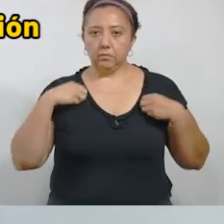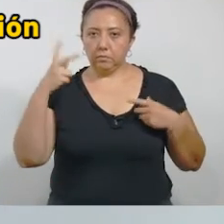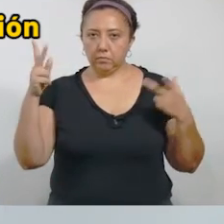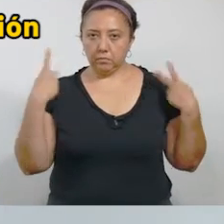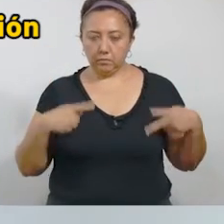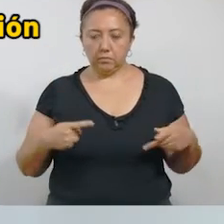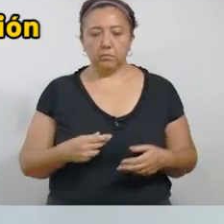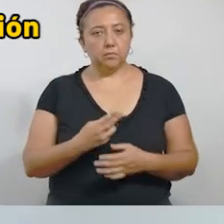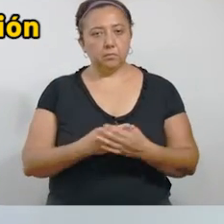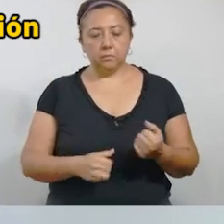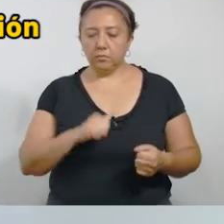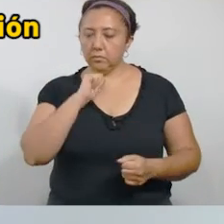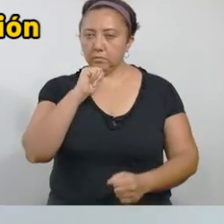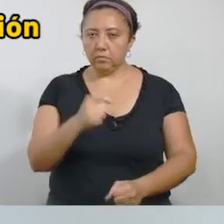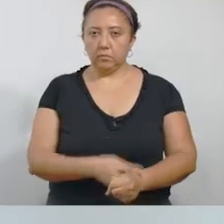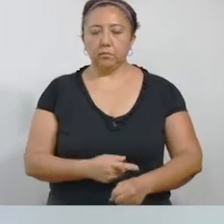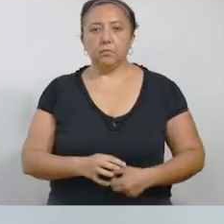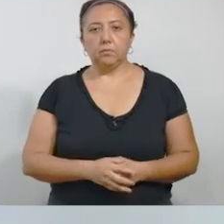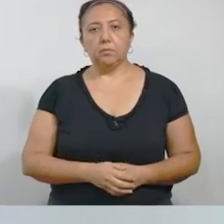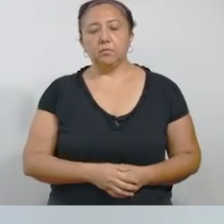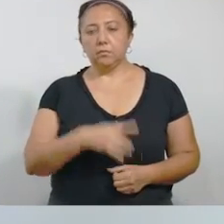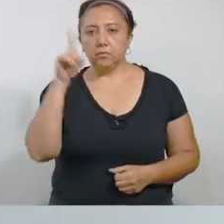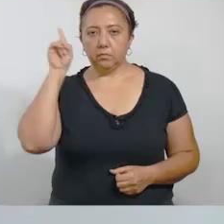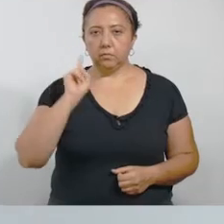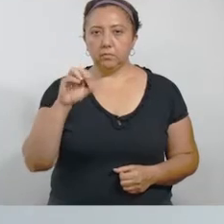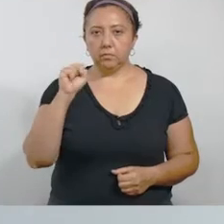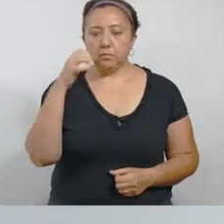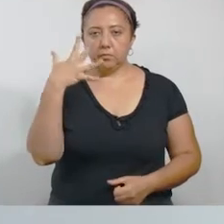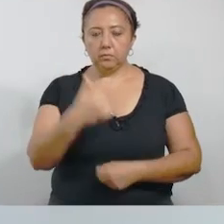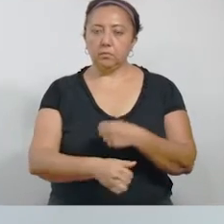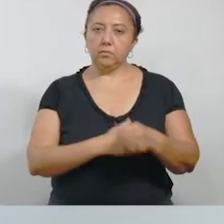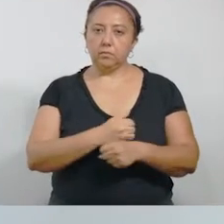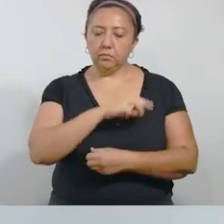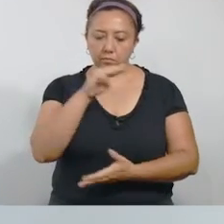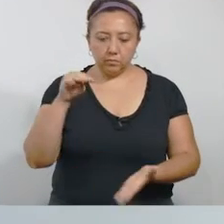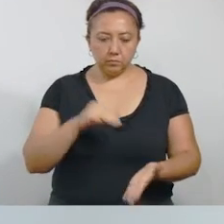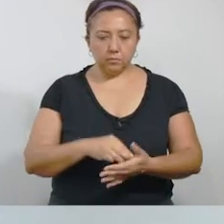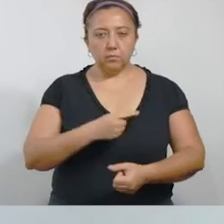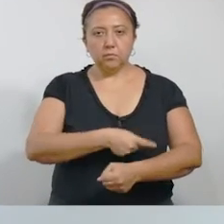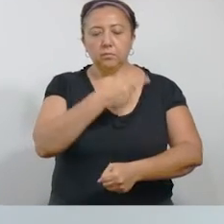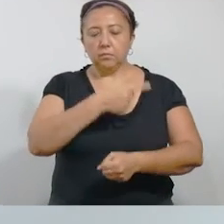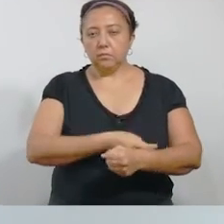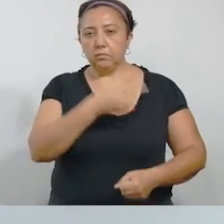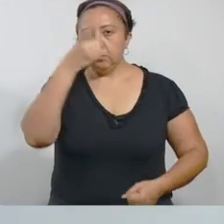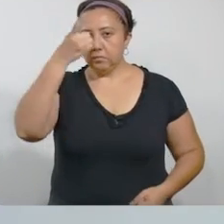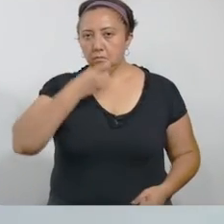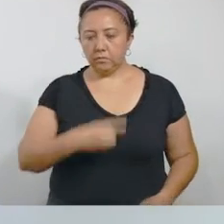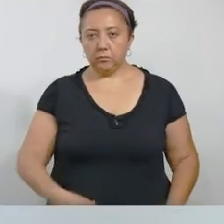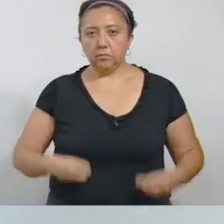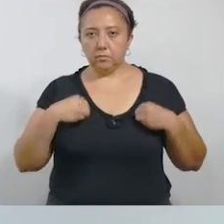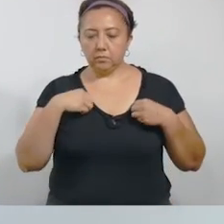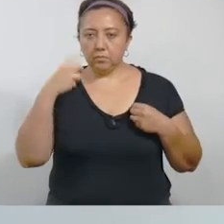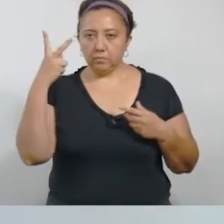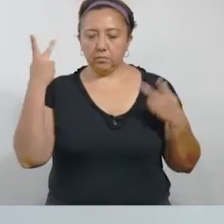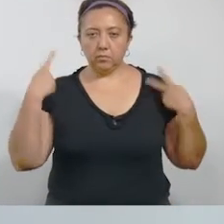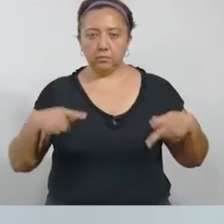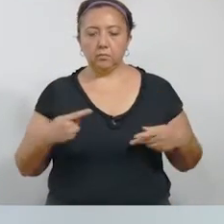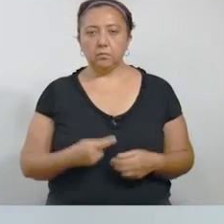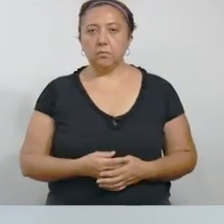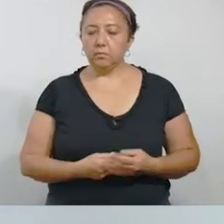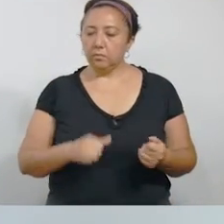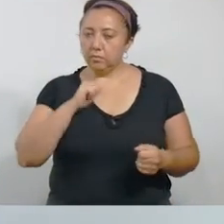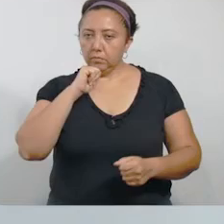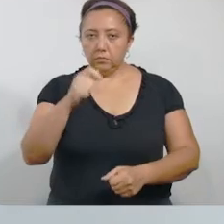2 personas, ambas asintomáticas. Mujer de 65 años, de Mérida, con hipertensión y diabetes. Convivía con 2 contactos,